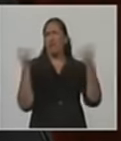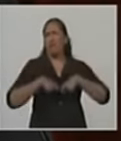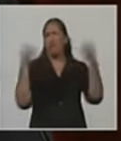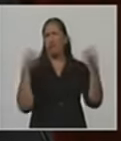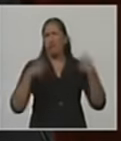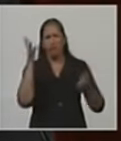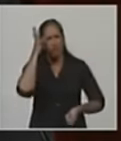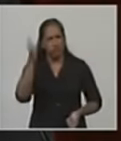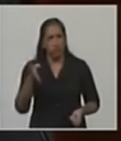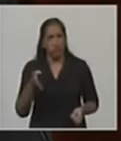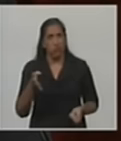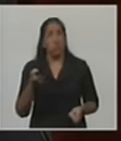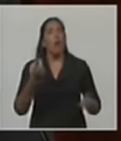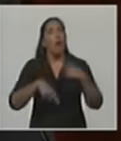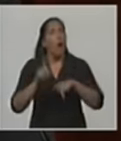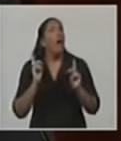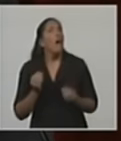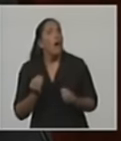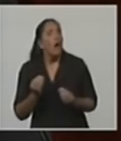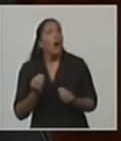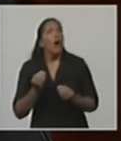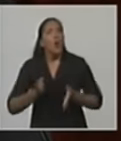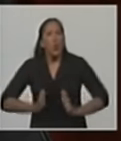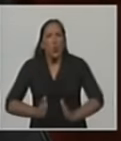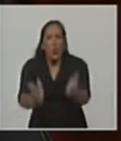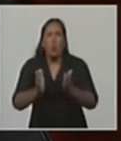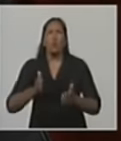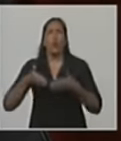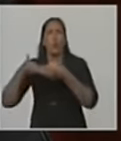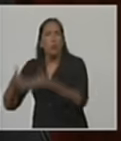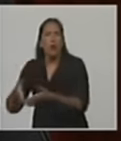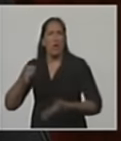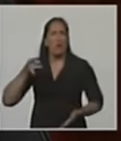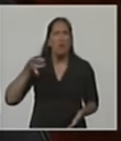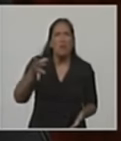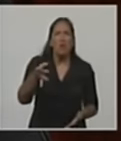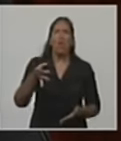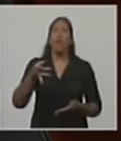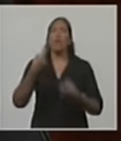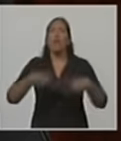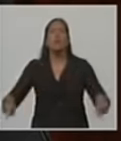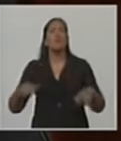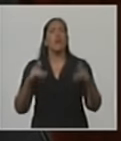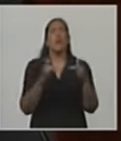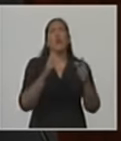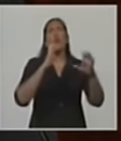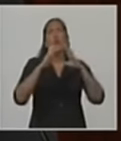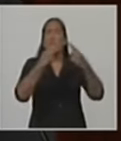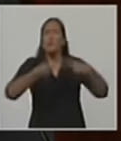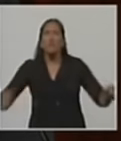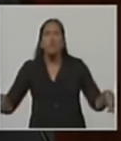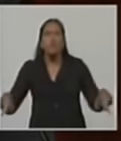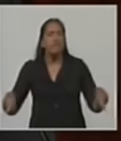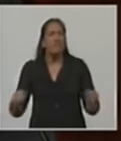embargo, prácticamente todas nuestras rutas, puertos, trenes, comunicaciones, están deteriorados